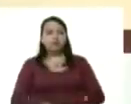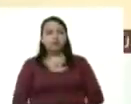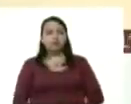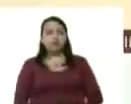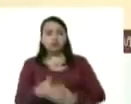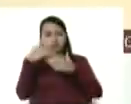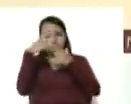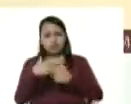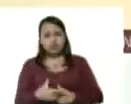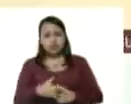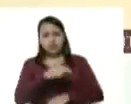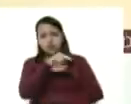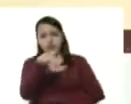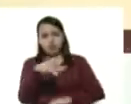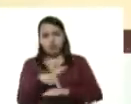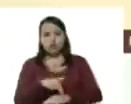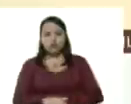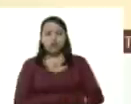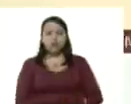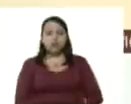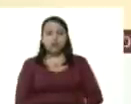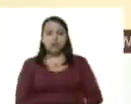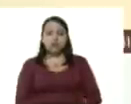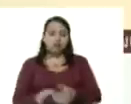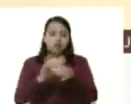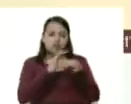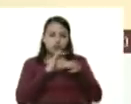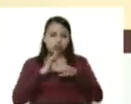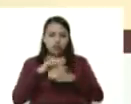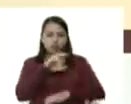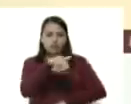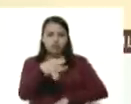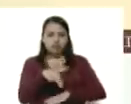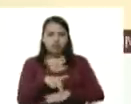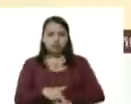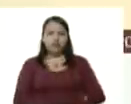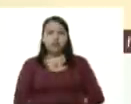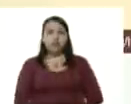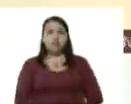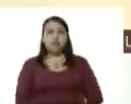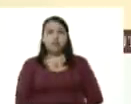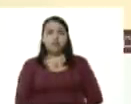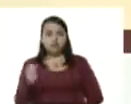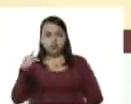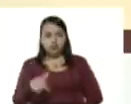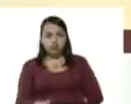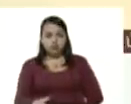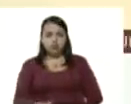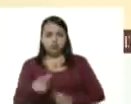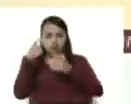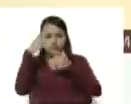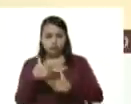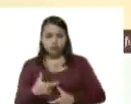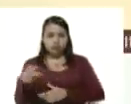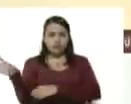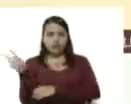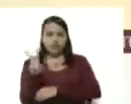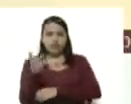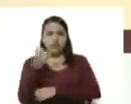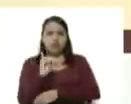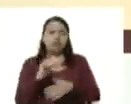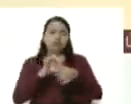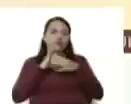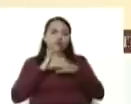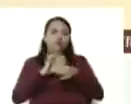posición nacional, de unión nacional. Aquí la postura de Venezuela ha sido de